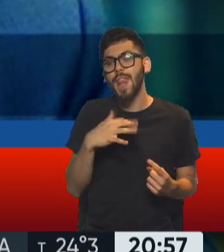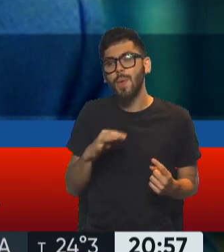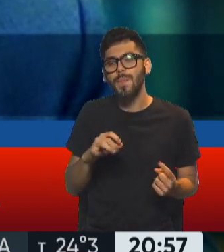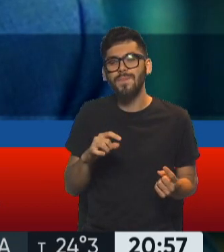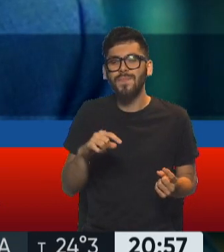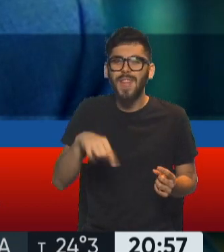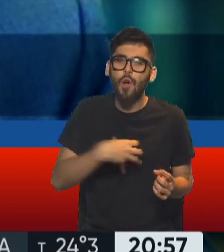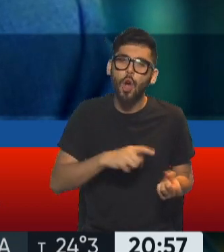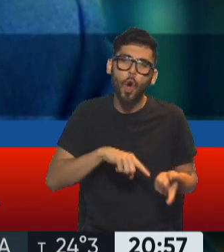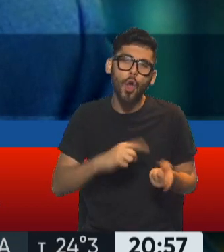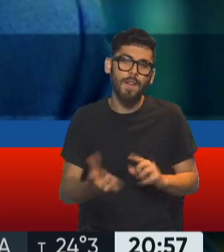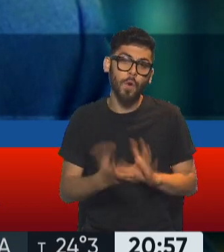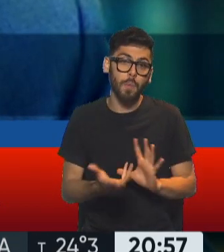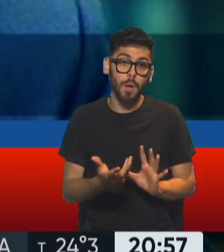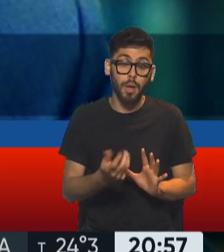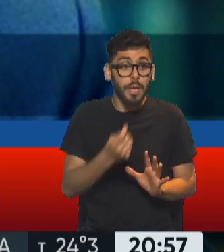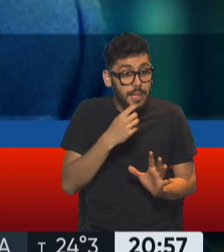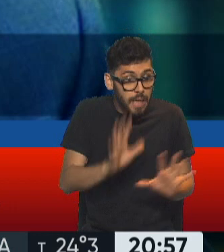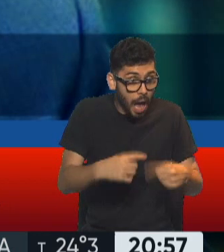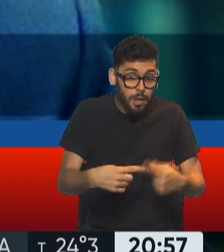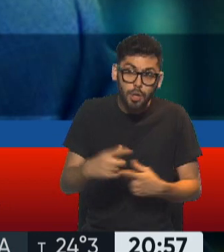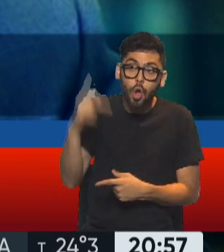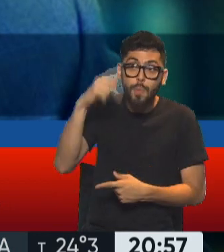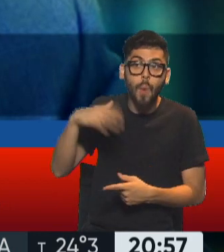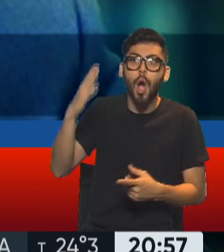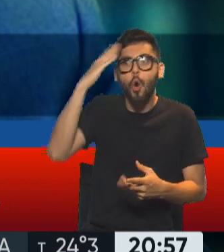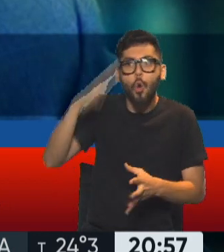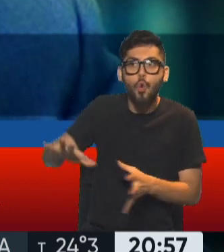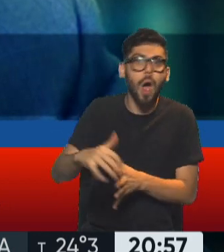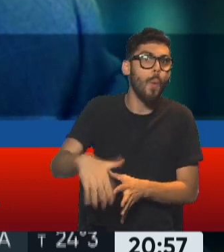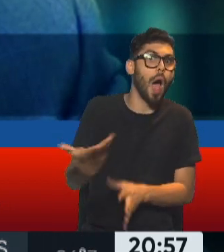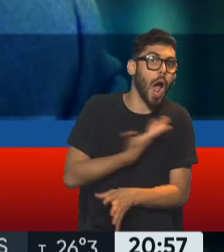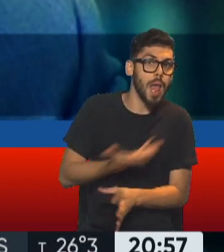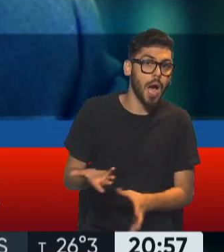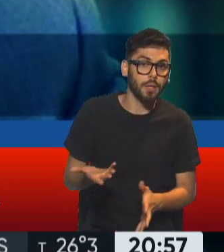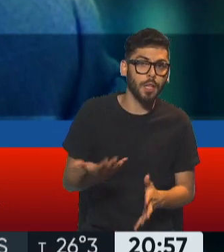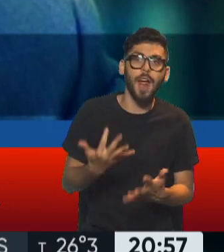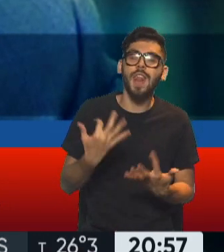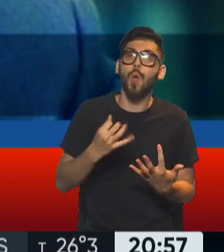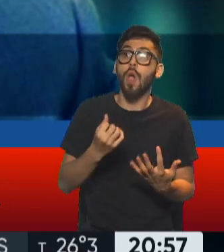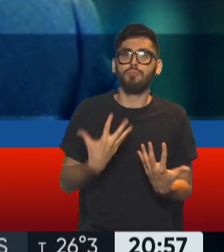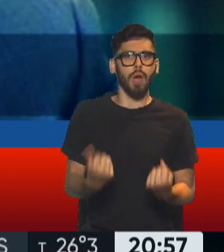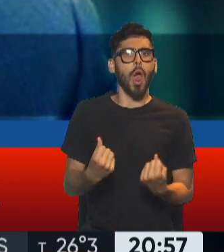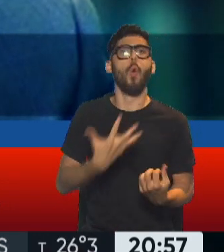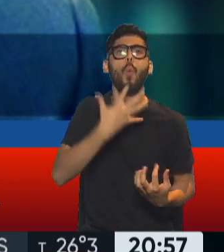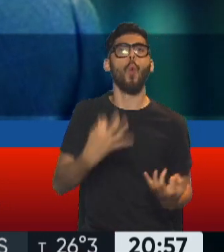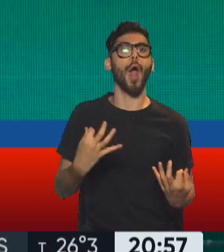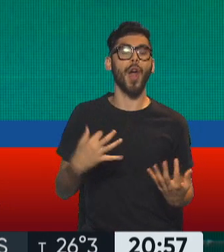digo, loco, si no el kirchnerismo no va a ganar la batalla cultural. Hay que defenderse con la verdad, siempre con la